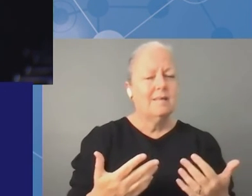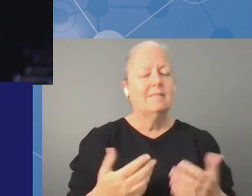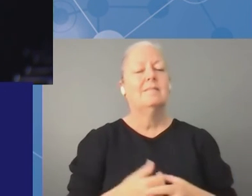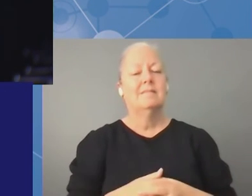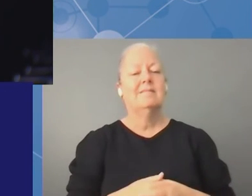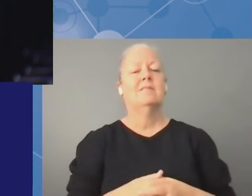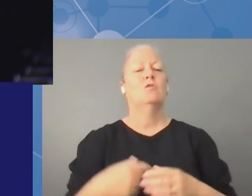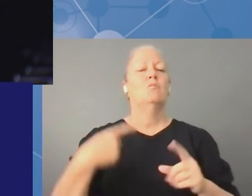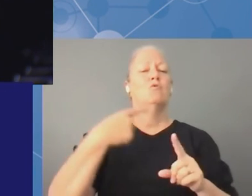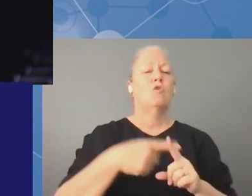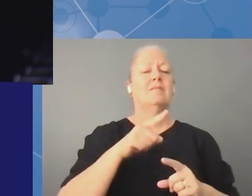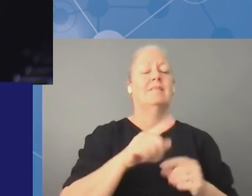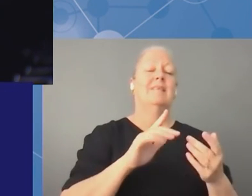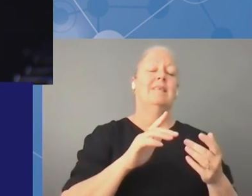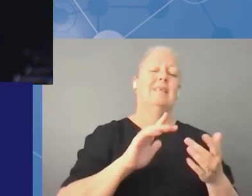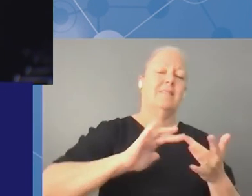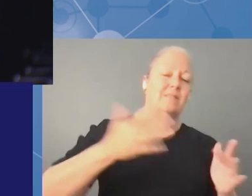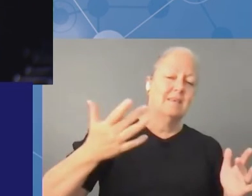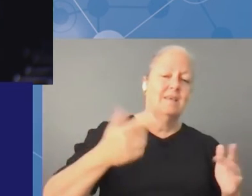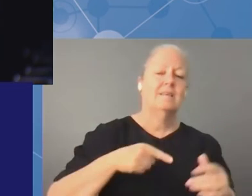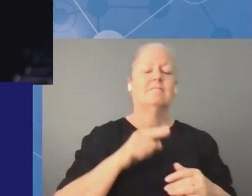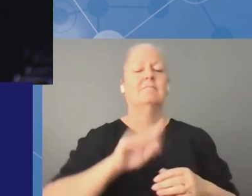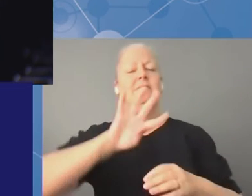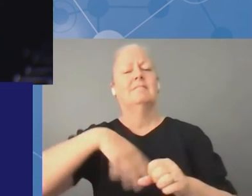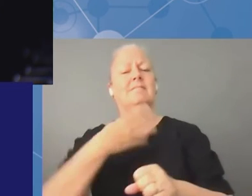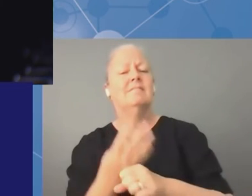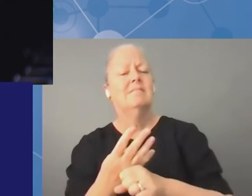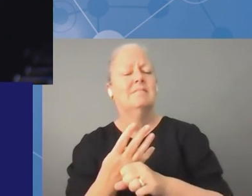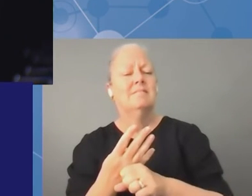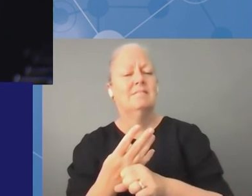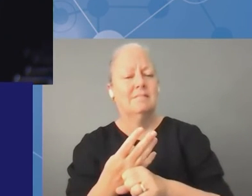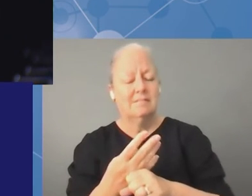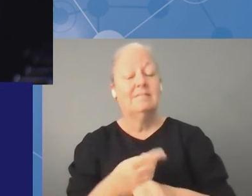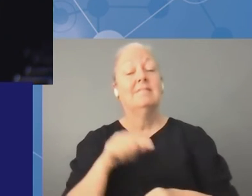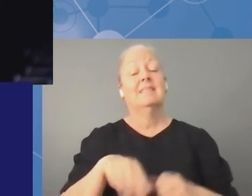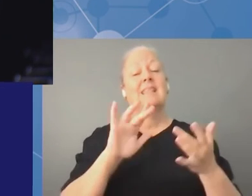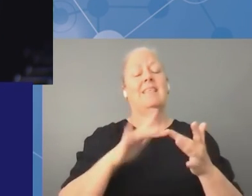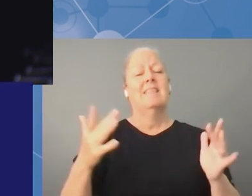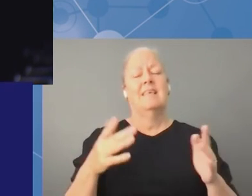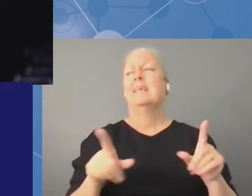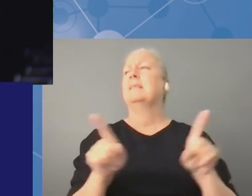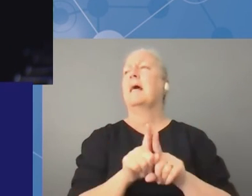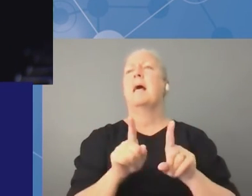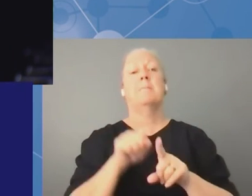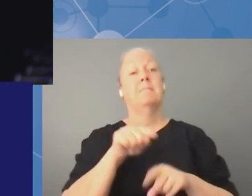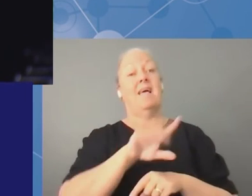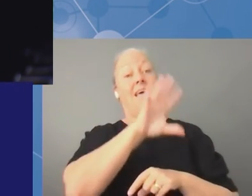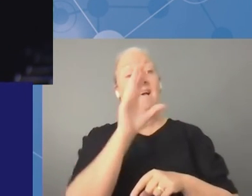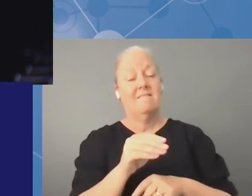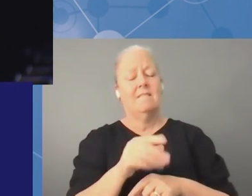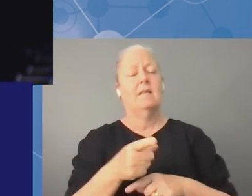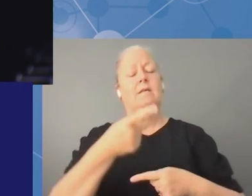la inteligencia artificial e incluso en cuanto a la realización de los objetivos de desarrollo sostenible. ¿Cómo